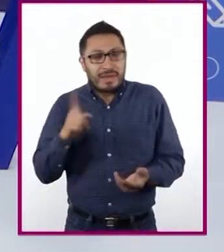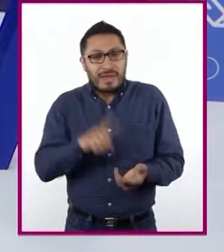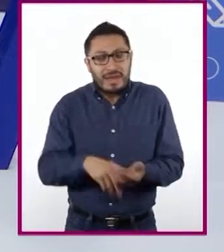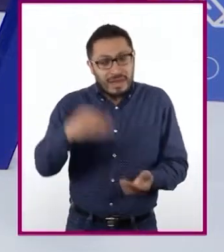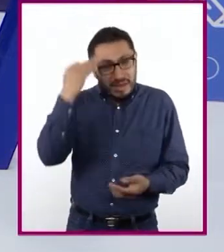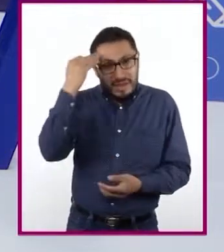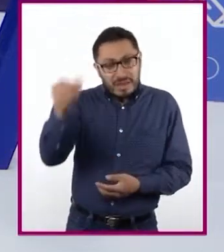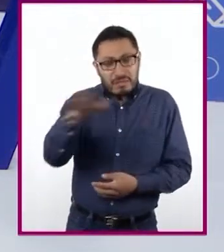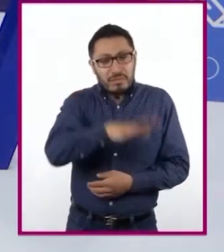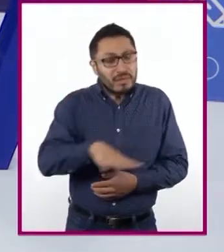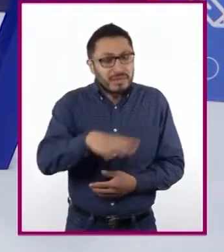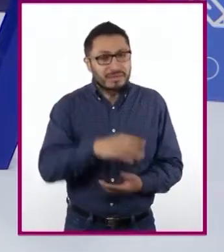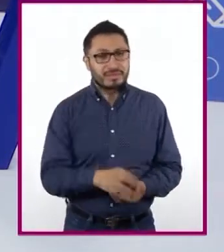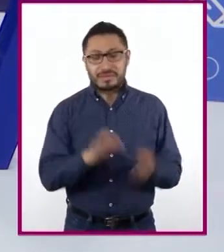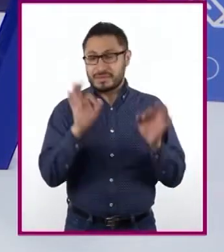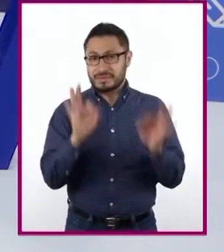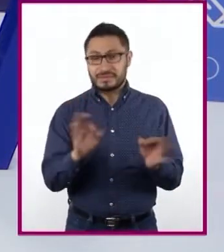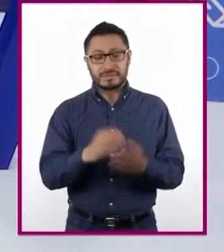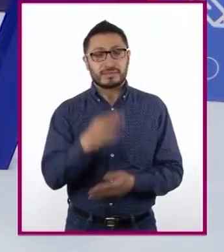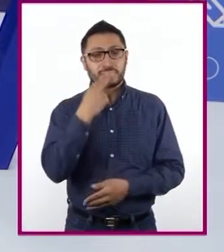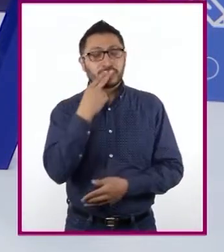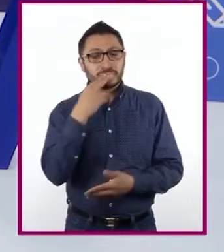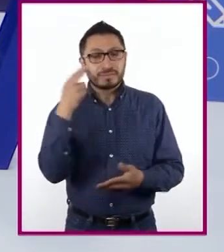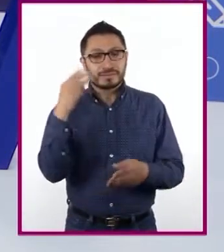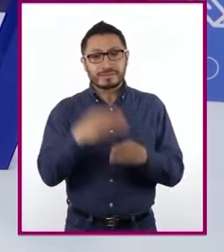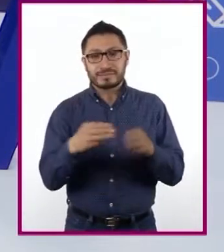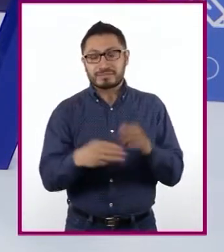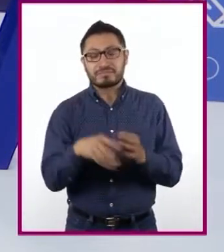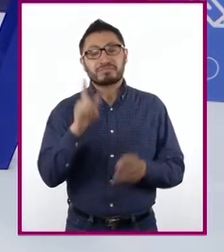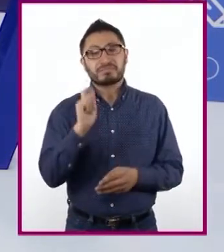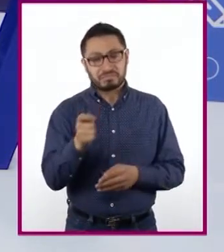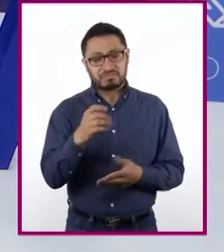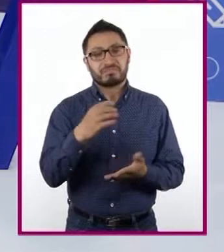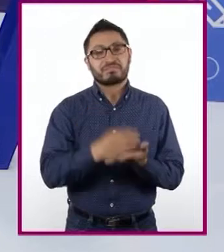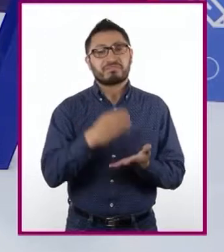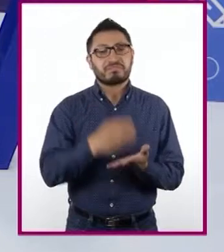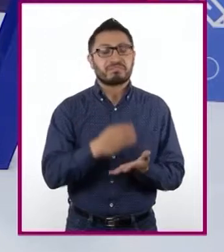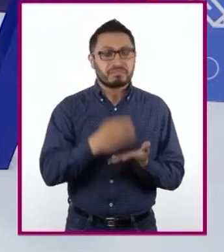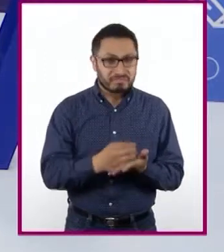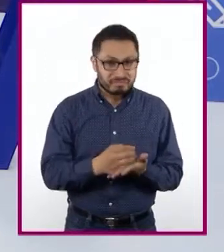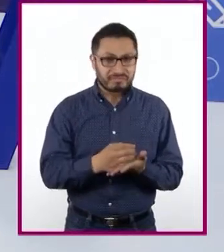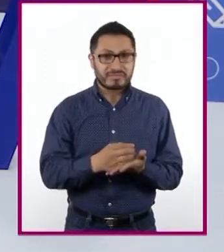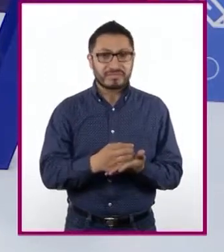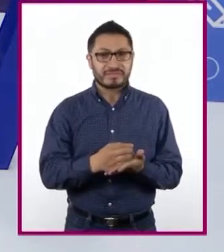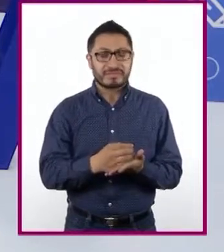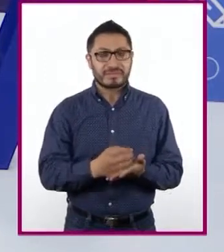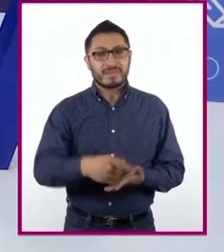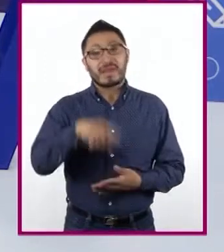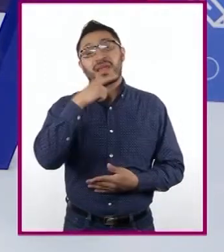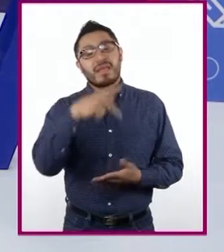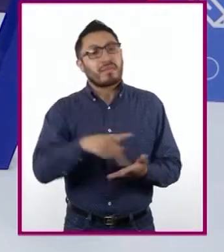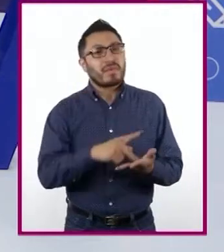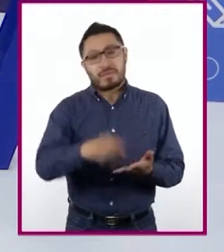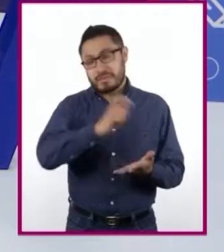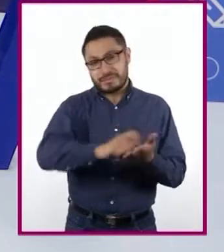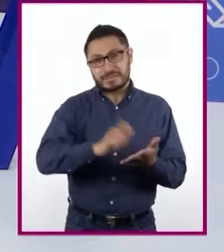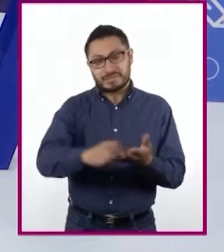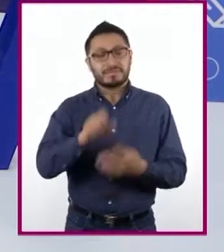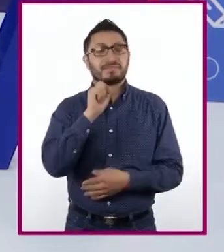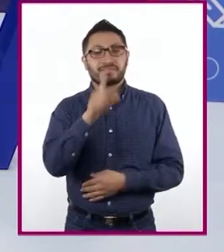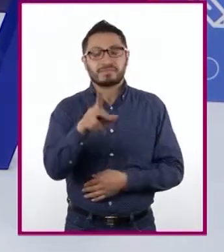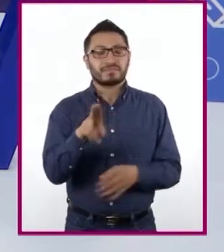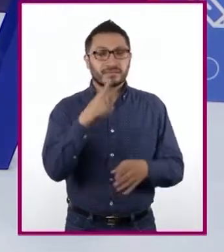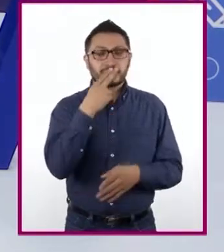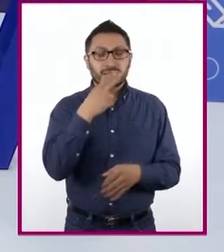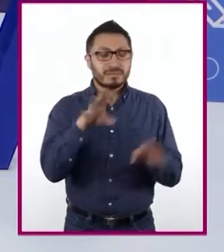que van a necesitar para esta sesión son su cuaderno y lápiz o bolígrafo para que puedan tomar notas. También podría ayudarles